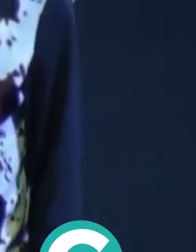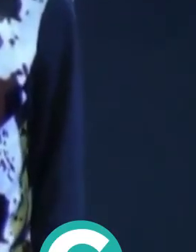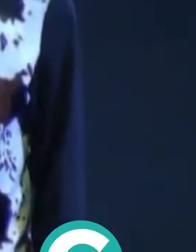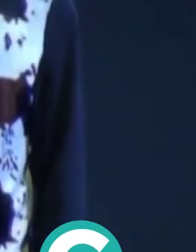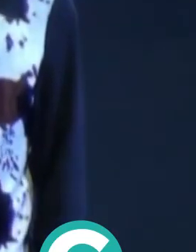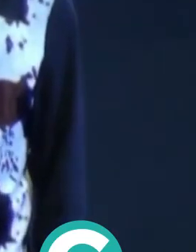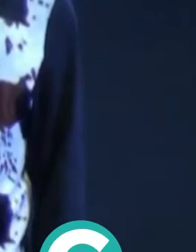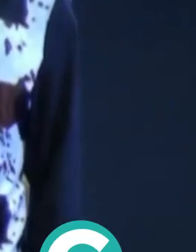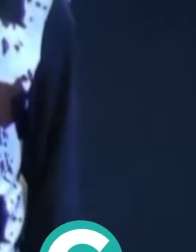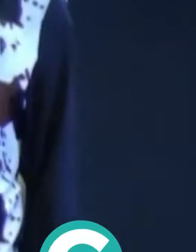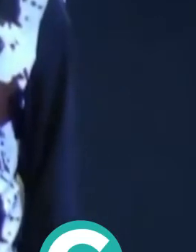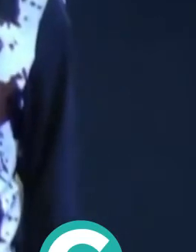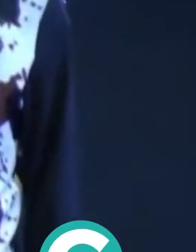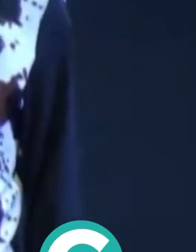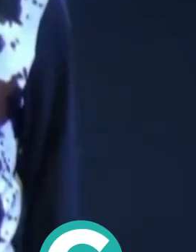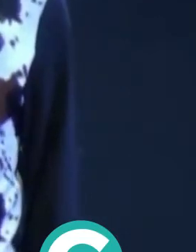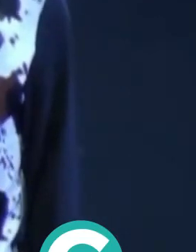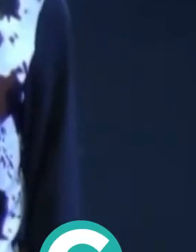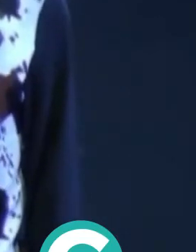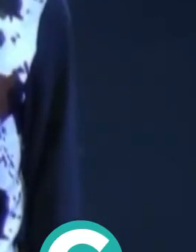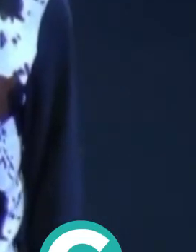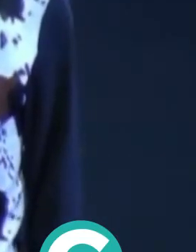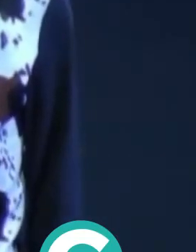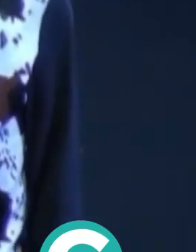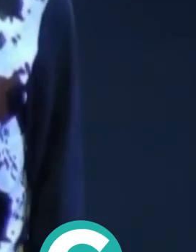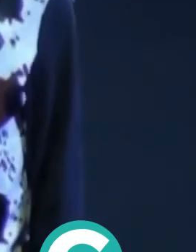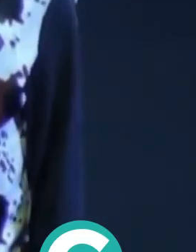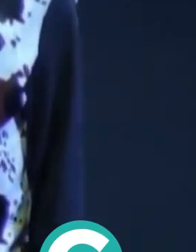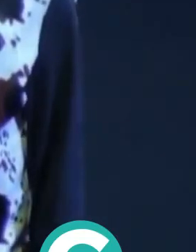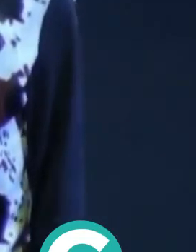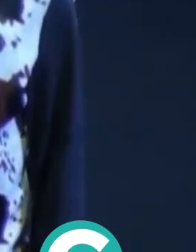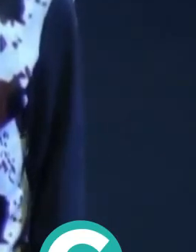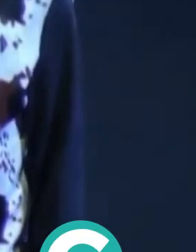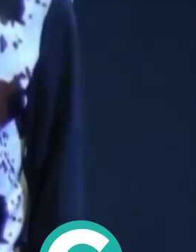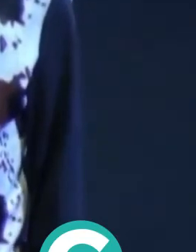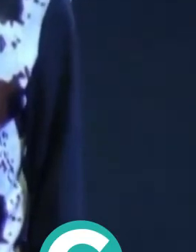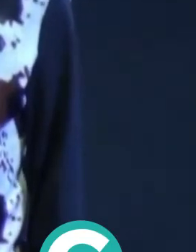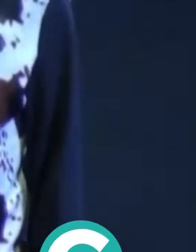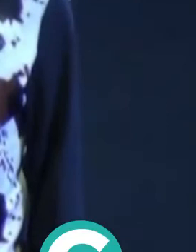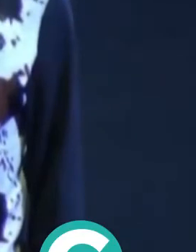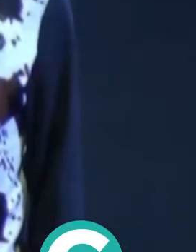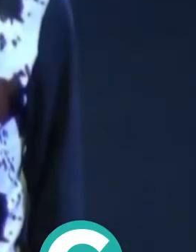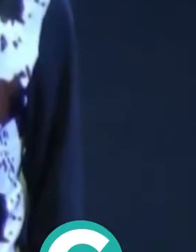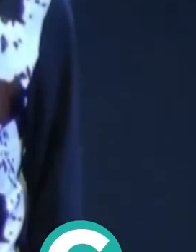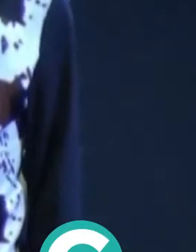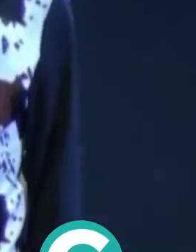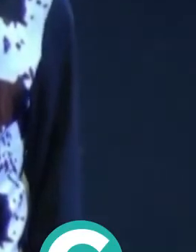No tengo término medio, no hay equilibrio en mi interior. Lo mismo te doy 5J con blister de Chopper